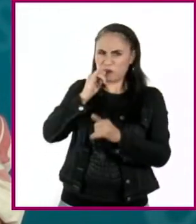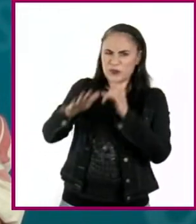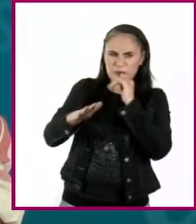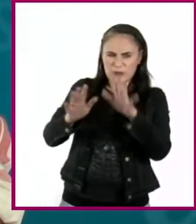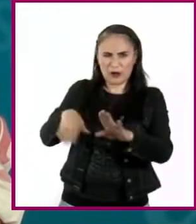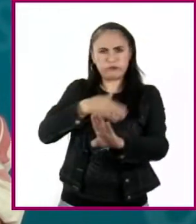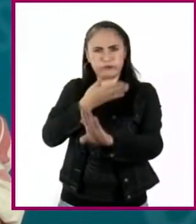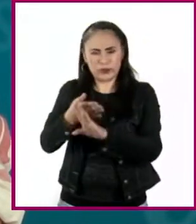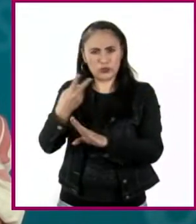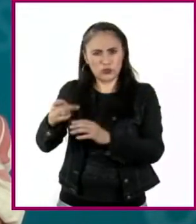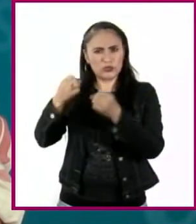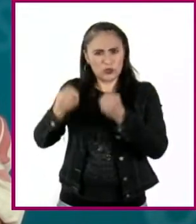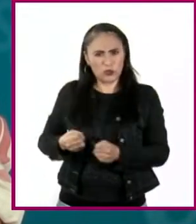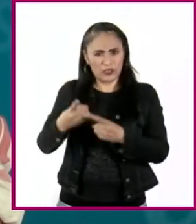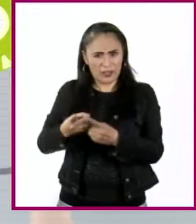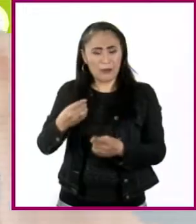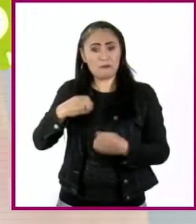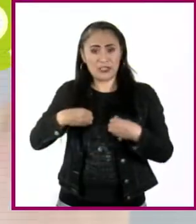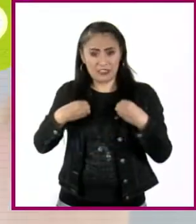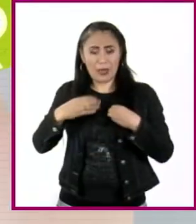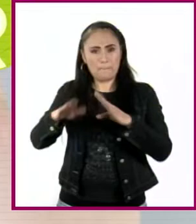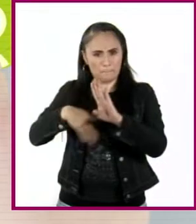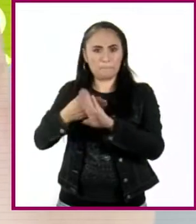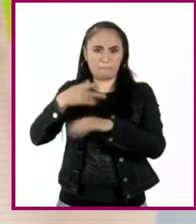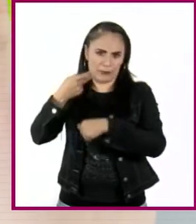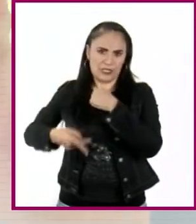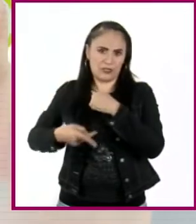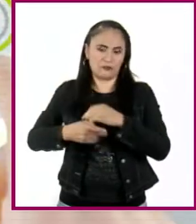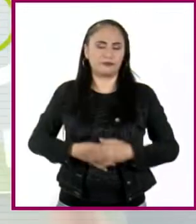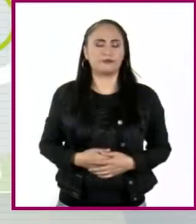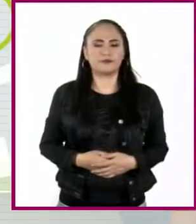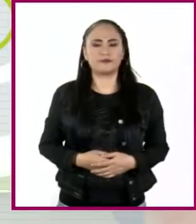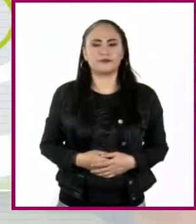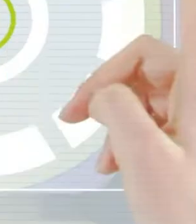contra su seguridad y contra su vida.